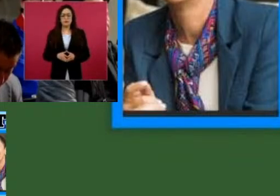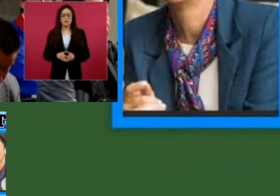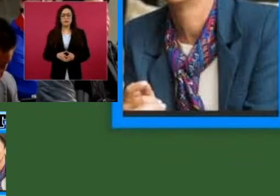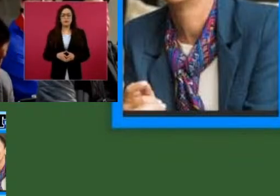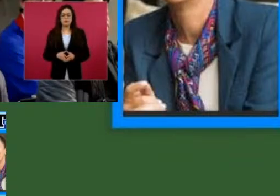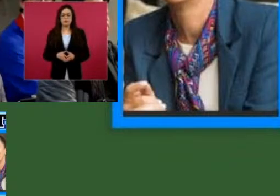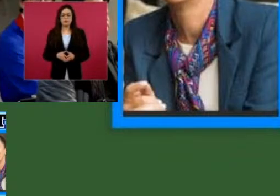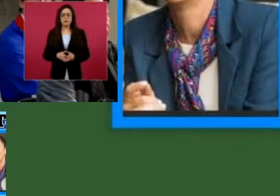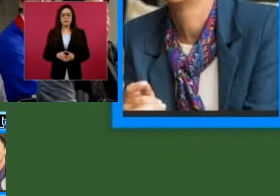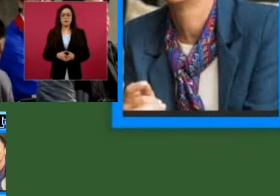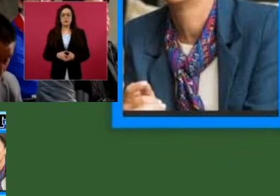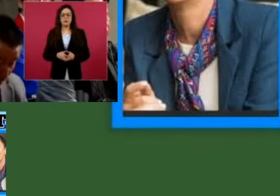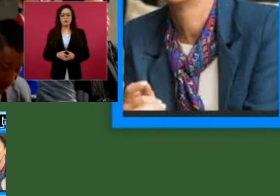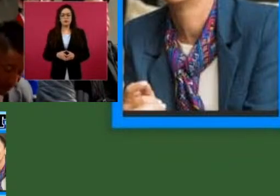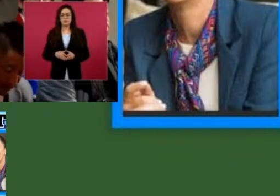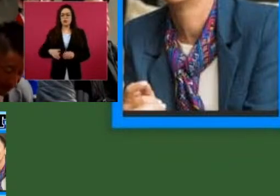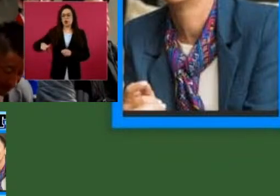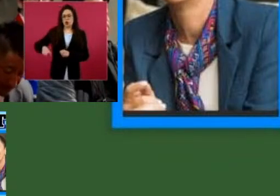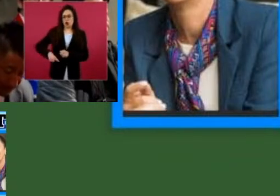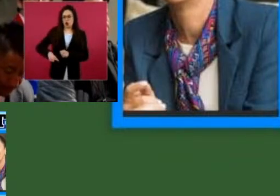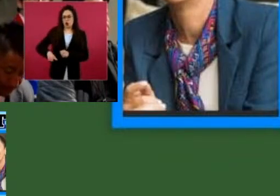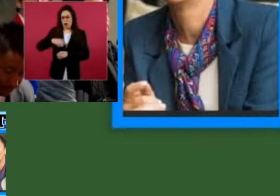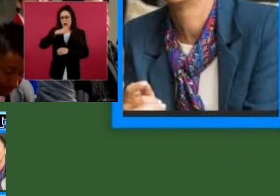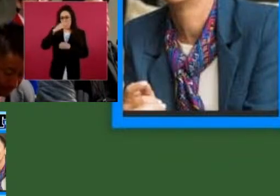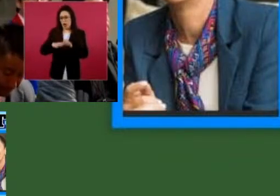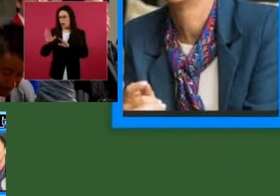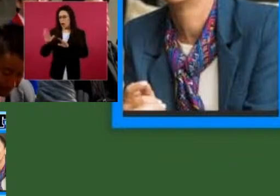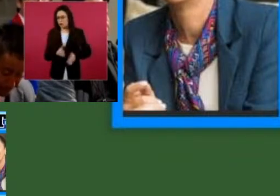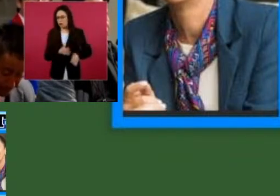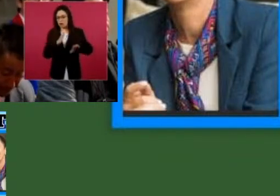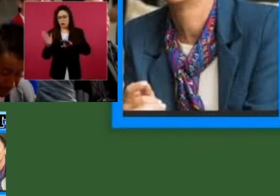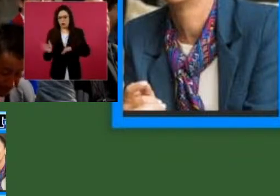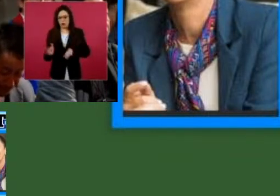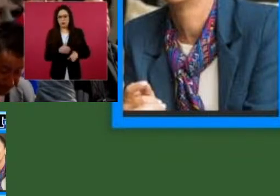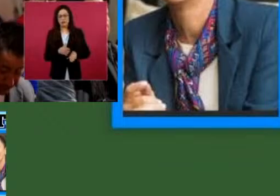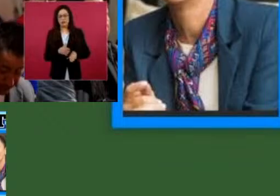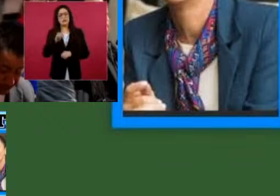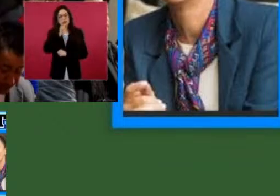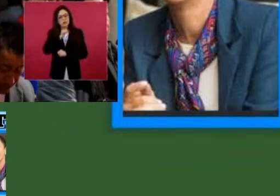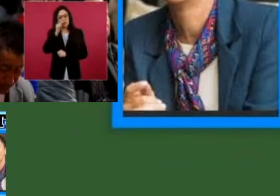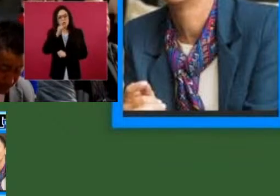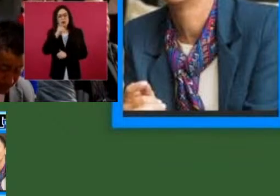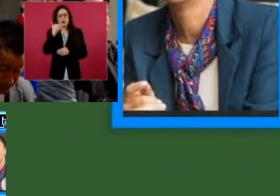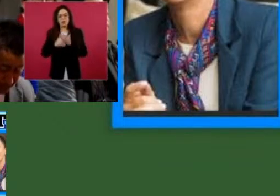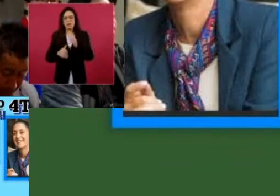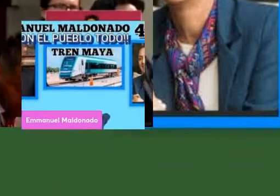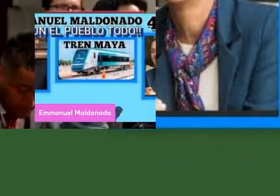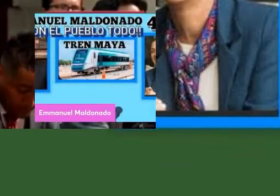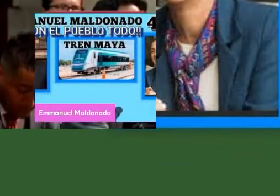cada administración quedan adeudos con proveedores o